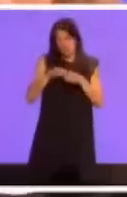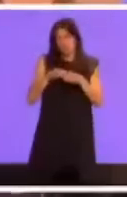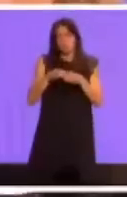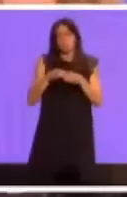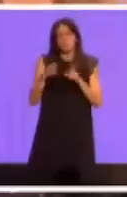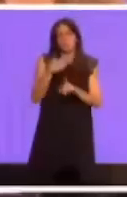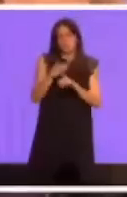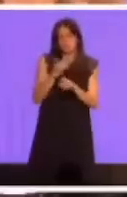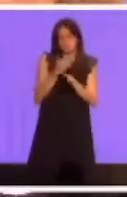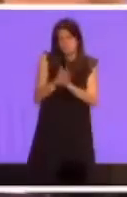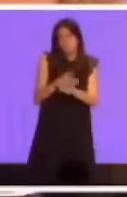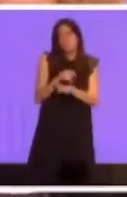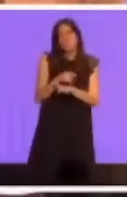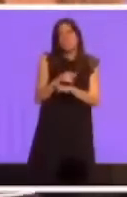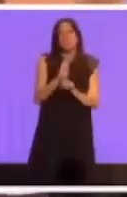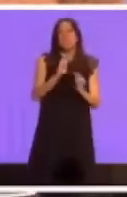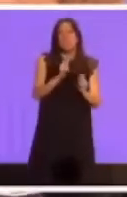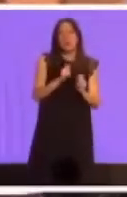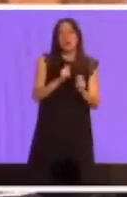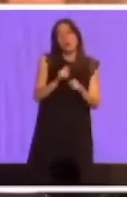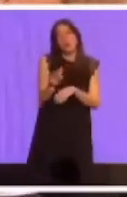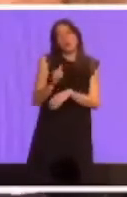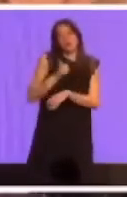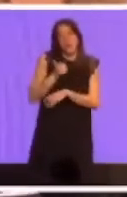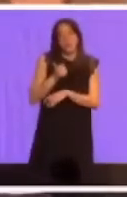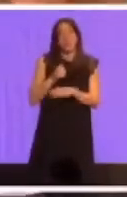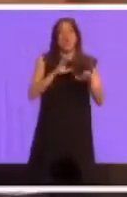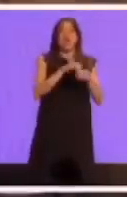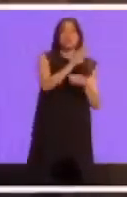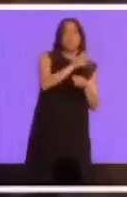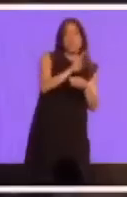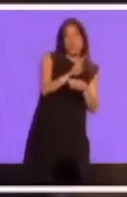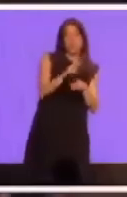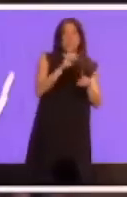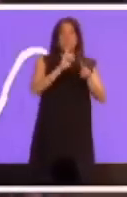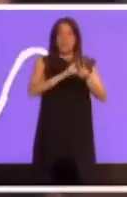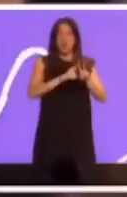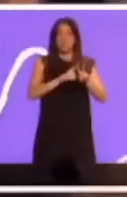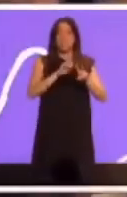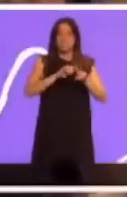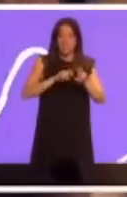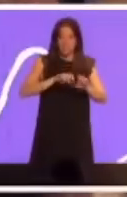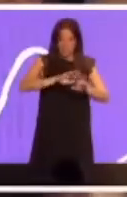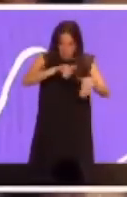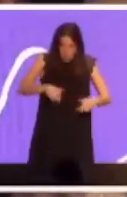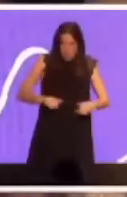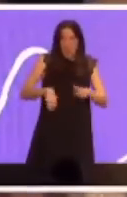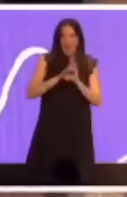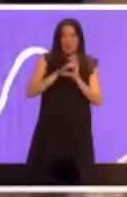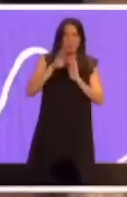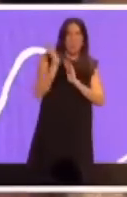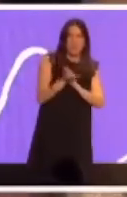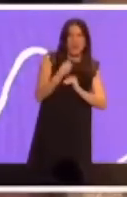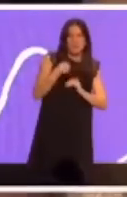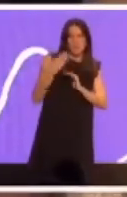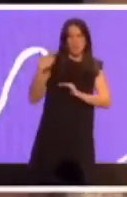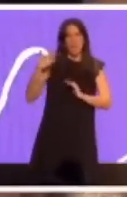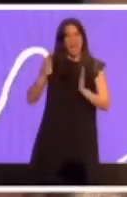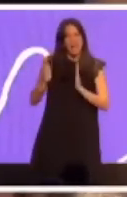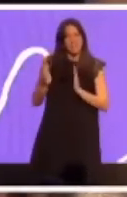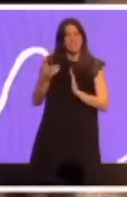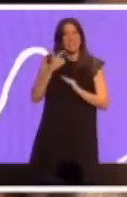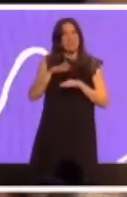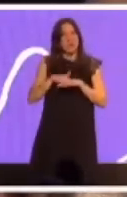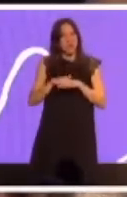al partido popular y a vox devolver al código penal de la manada y de sumar sus votos al partido